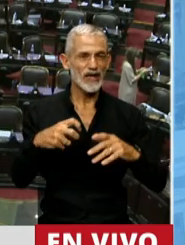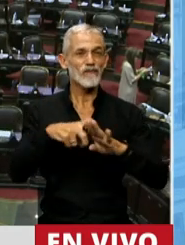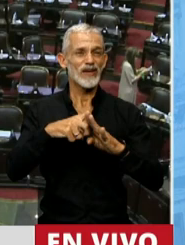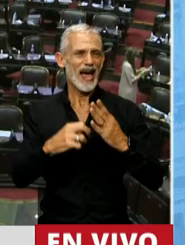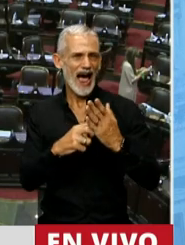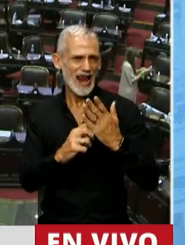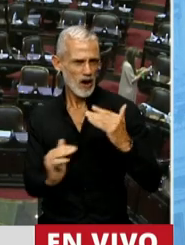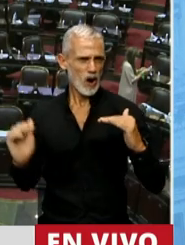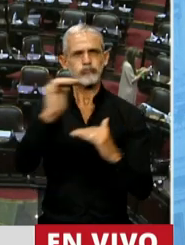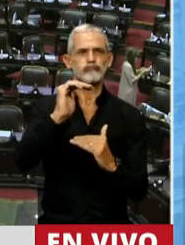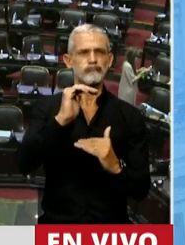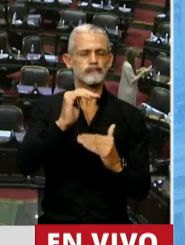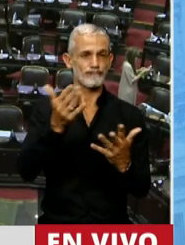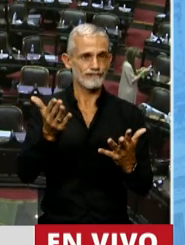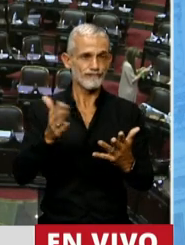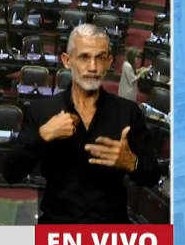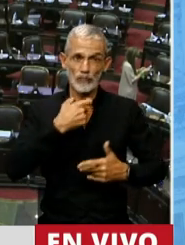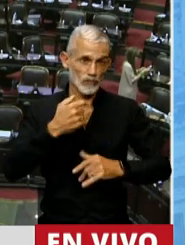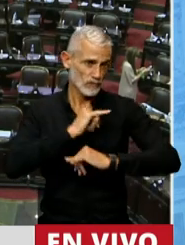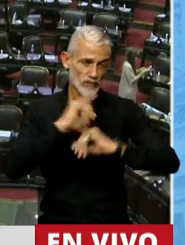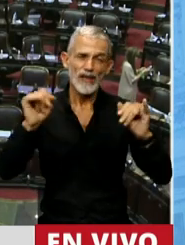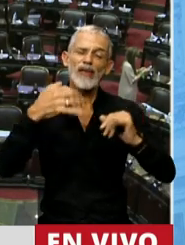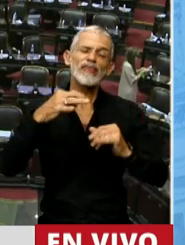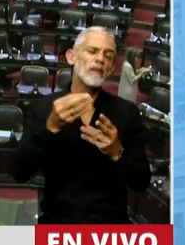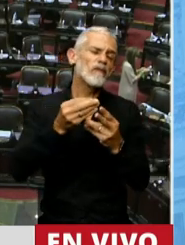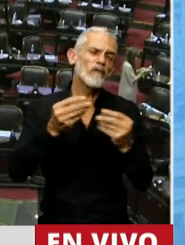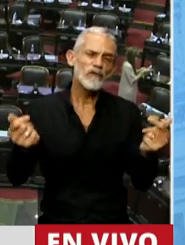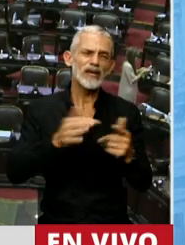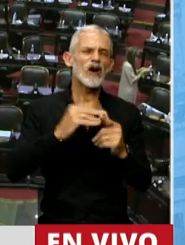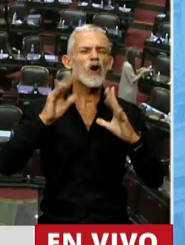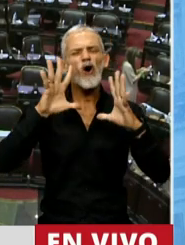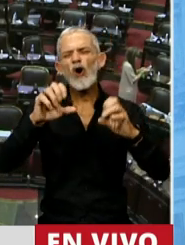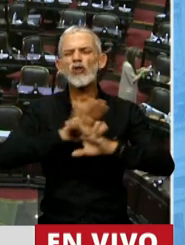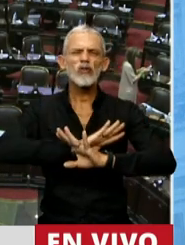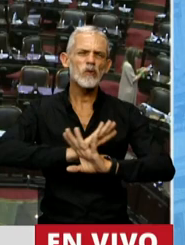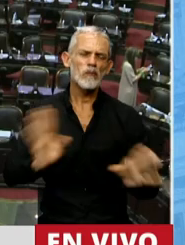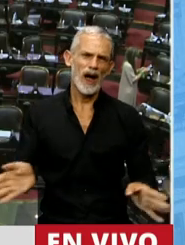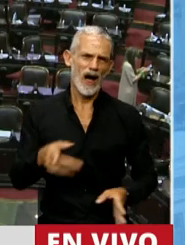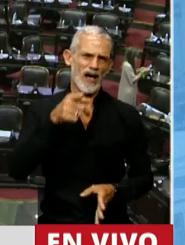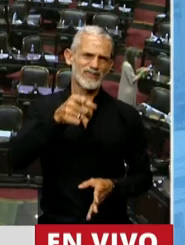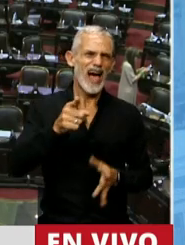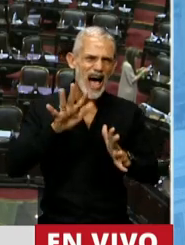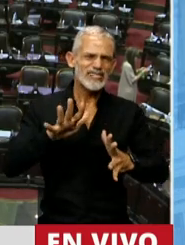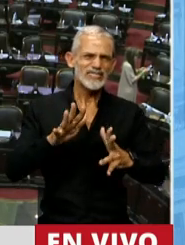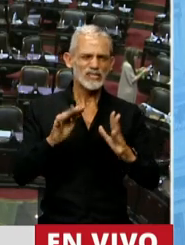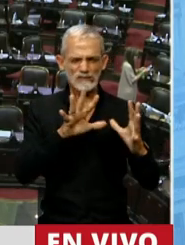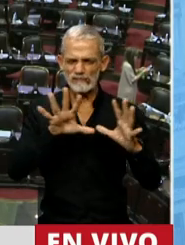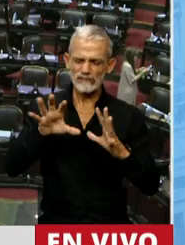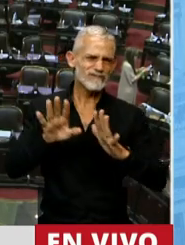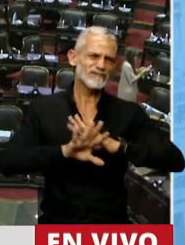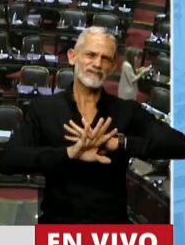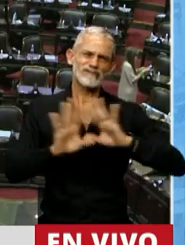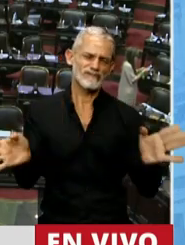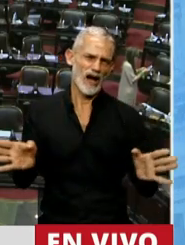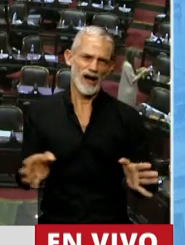decir claramente que hay que terminar con el odio, hay que terminar